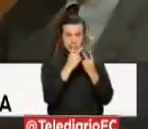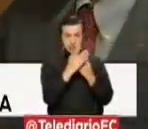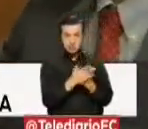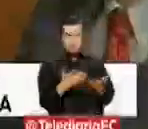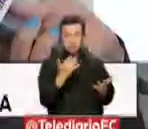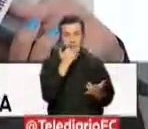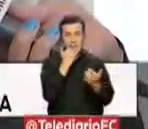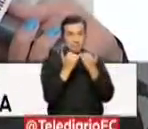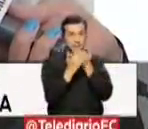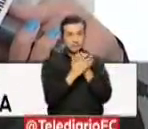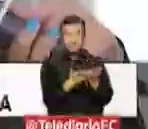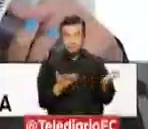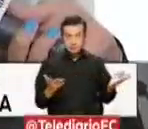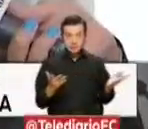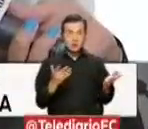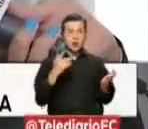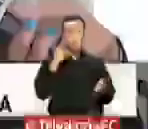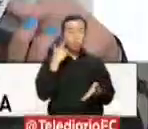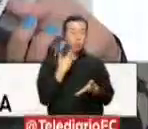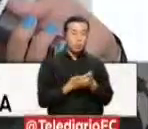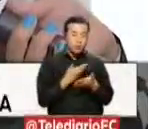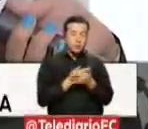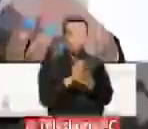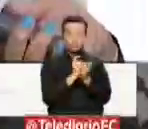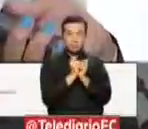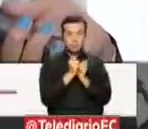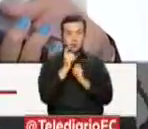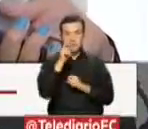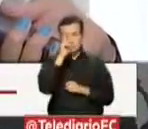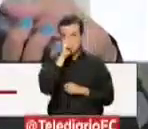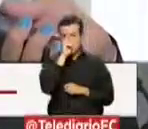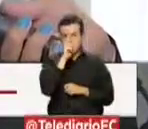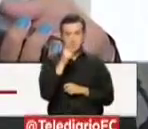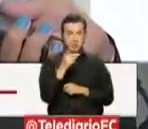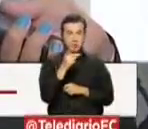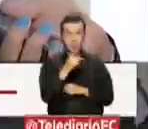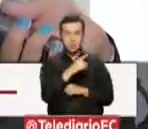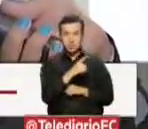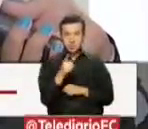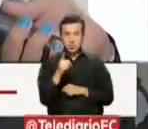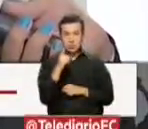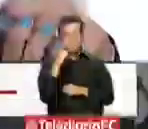un delito. De alteración de pruebas, es quien quiera adulterar las pruebas. Si es que se quedara en